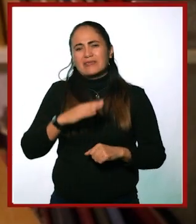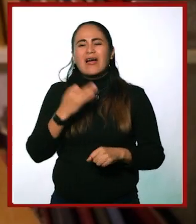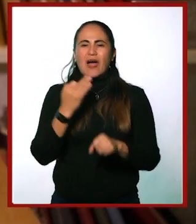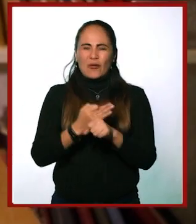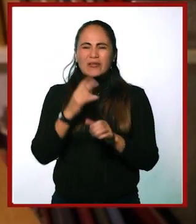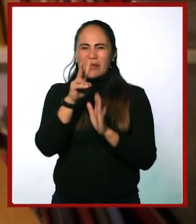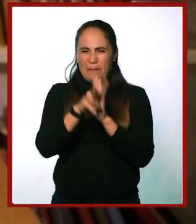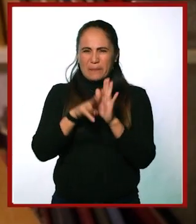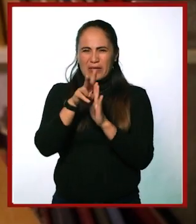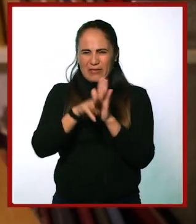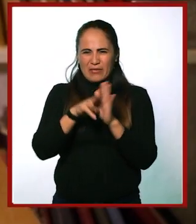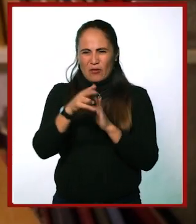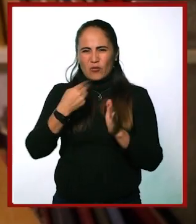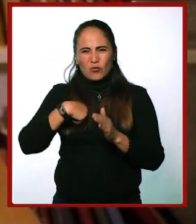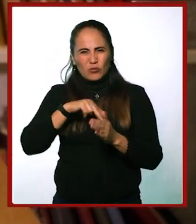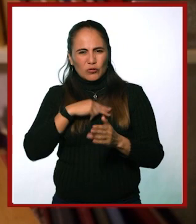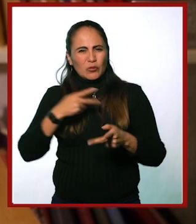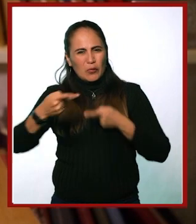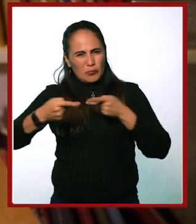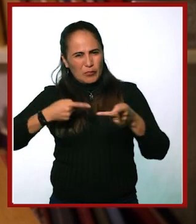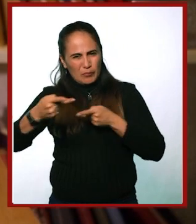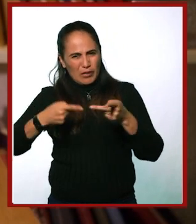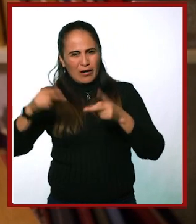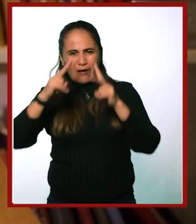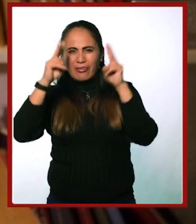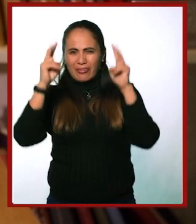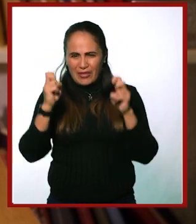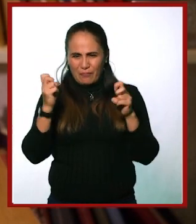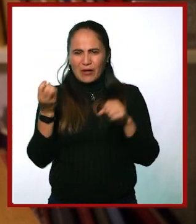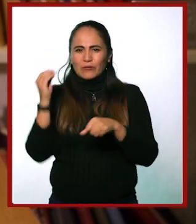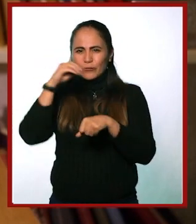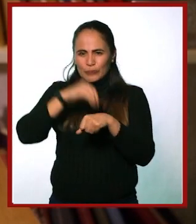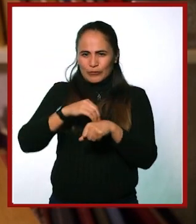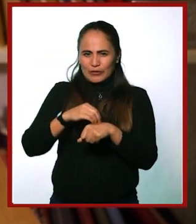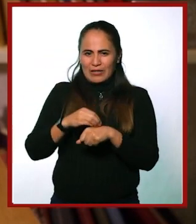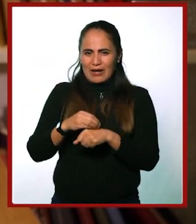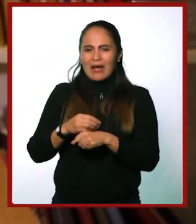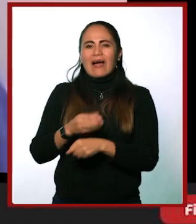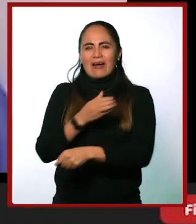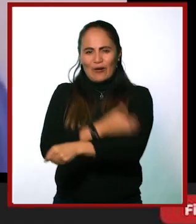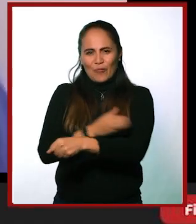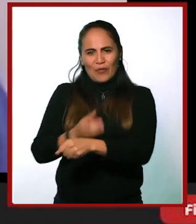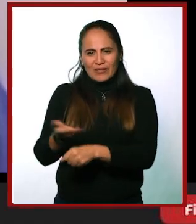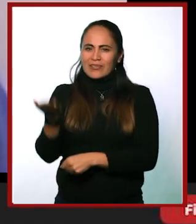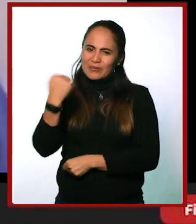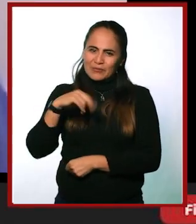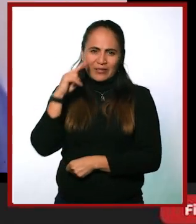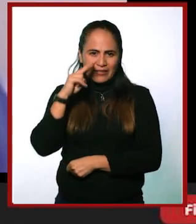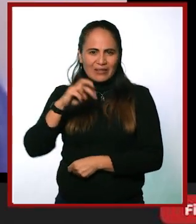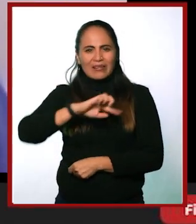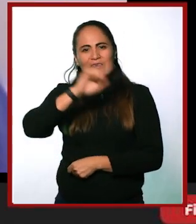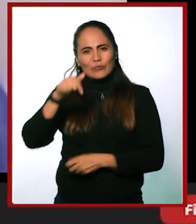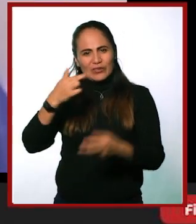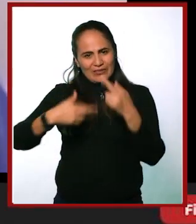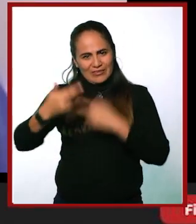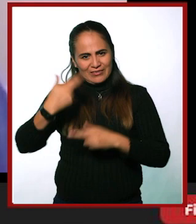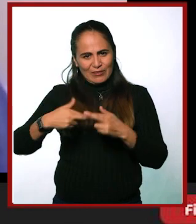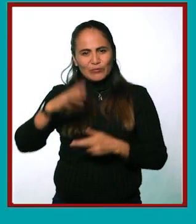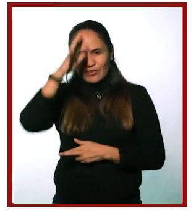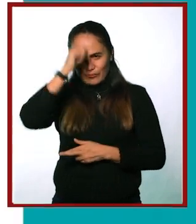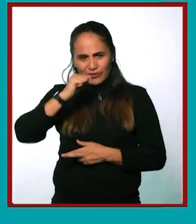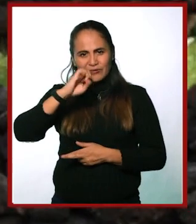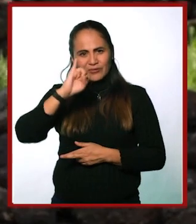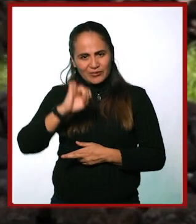una cápsula justo para completar este tema. Nos acompañas a verla y regresamos contigo. Claro que sí, muchas